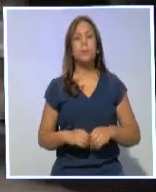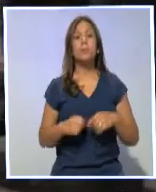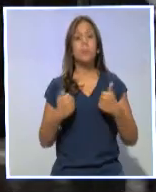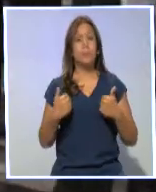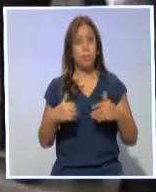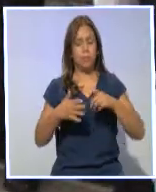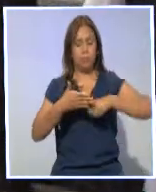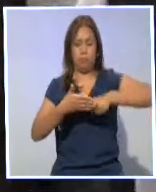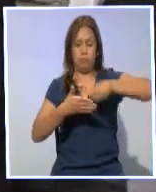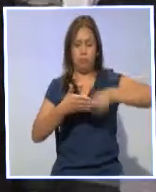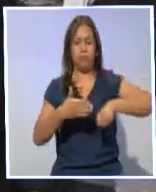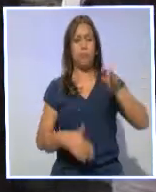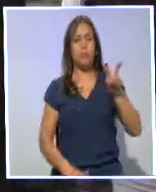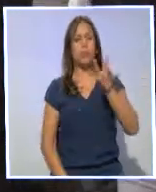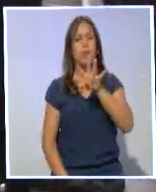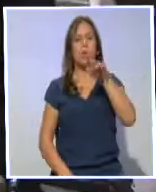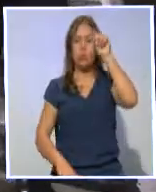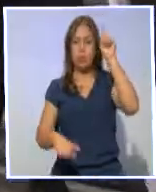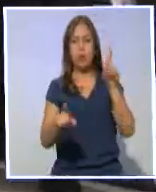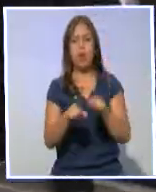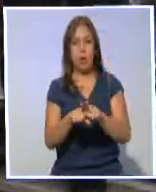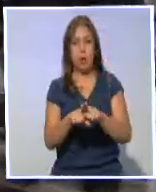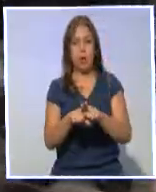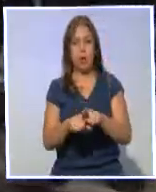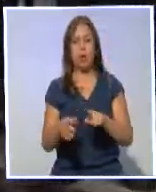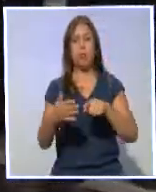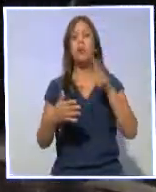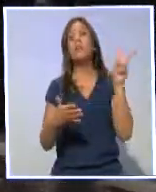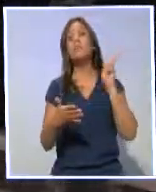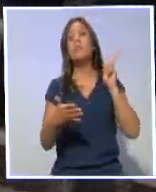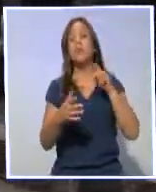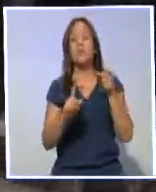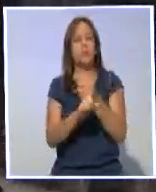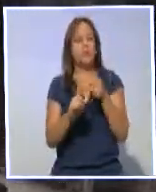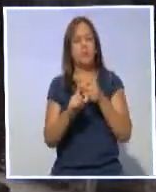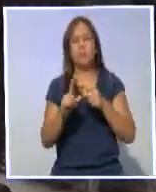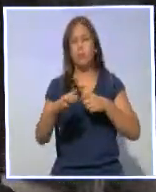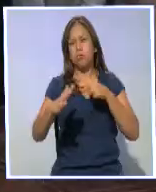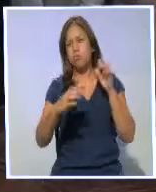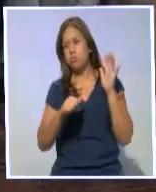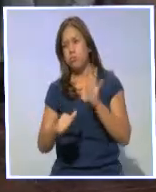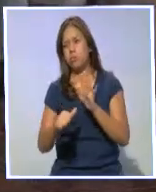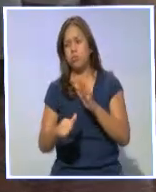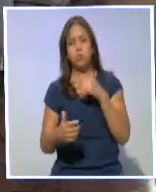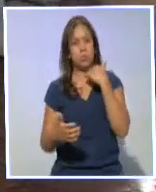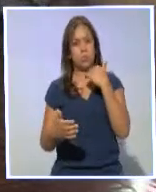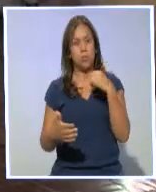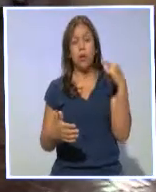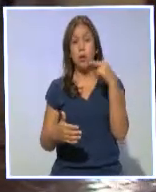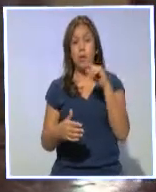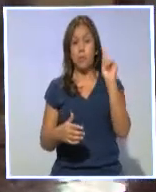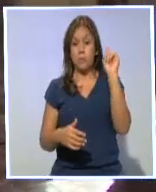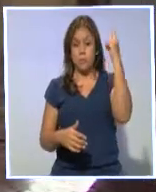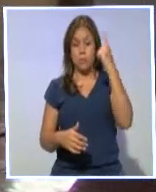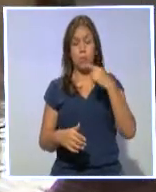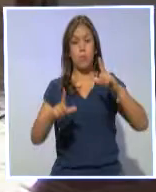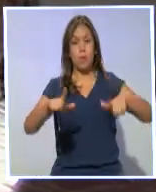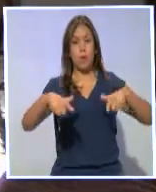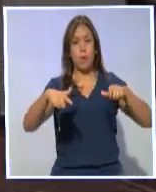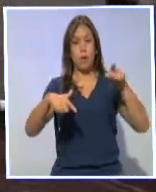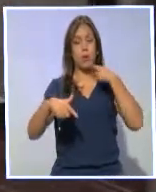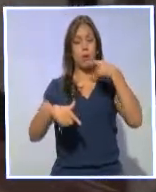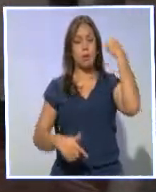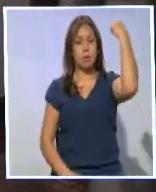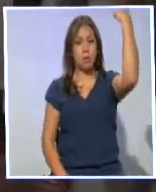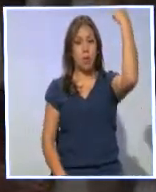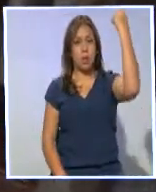Durante la firma de los 24 acuerdos indemnizatorios con víctimas de violaciones de derechos humanos, el primer mandatario Lenín Moreno sostuvo que los